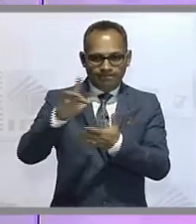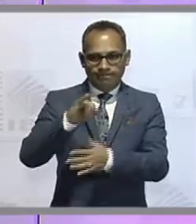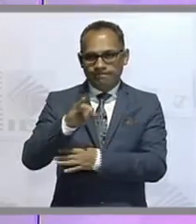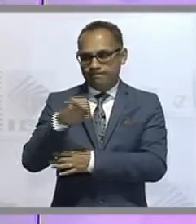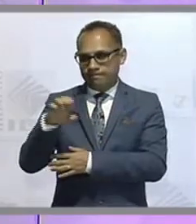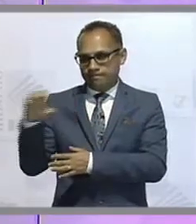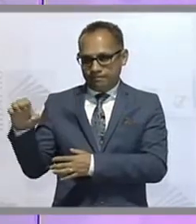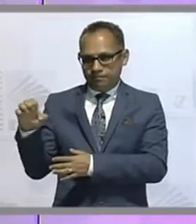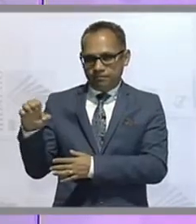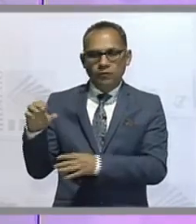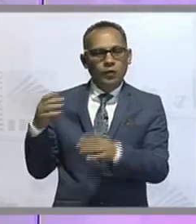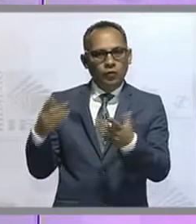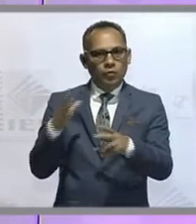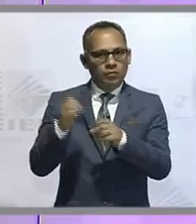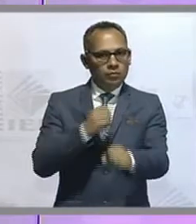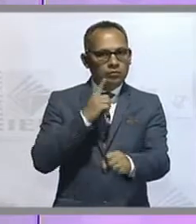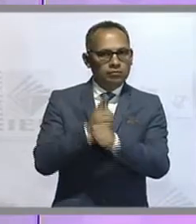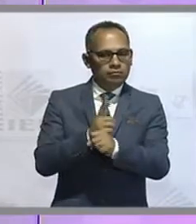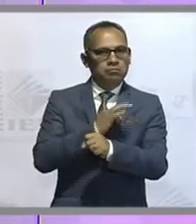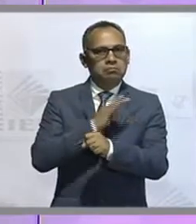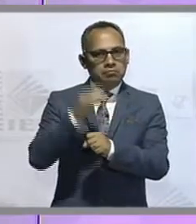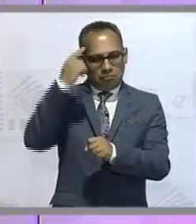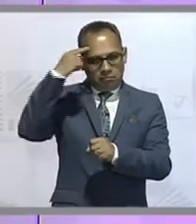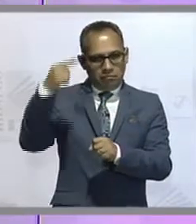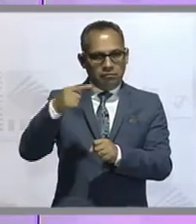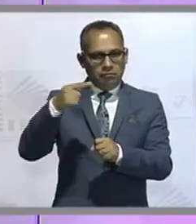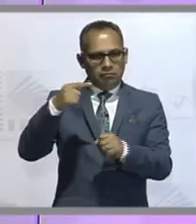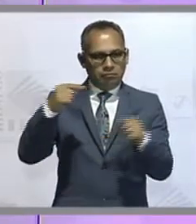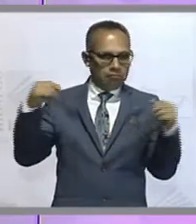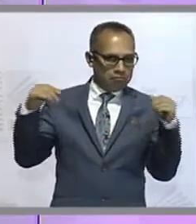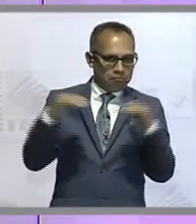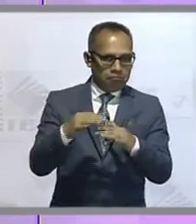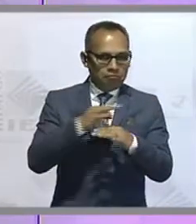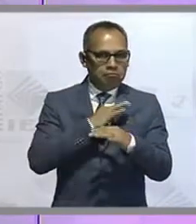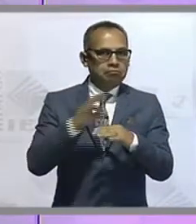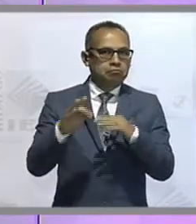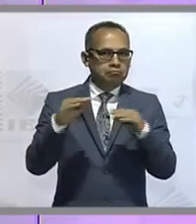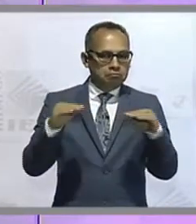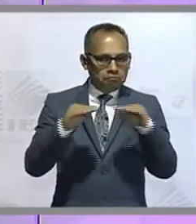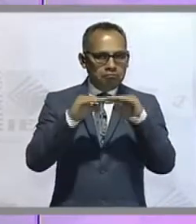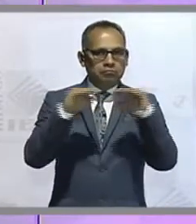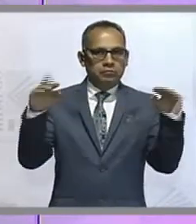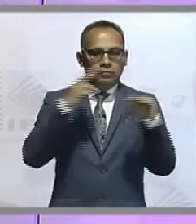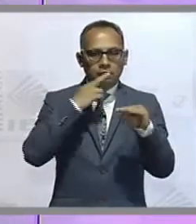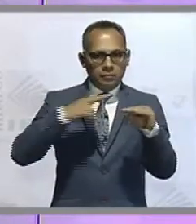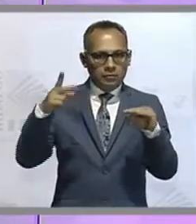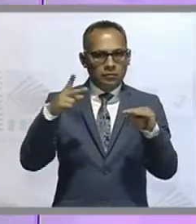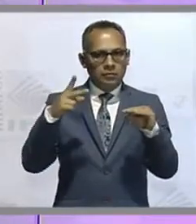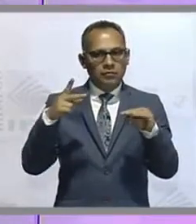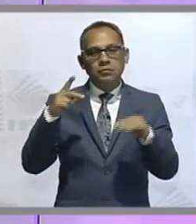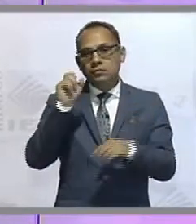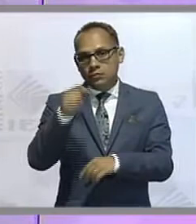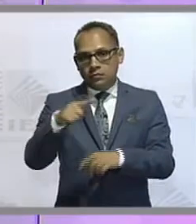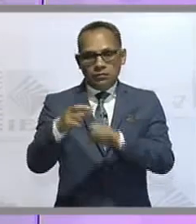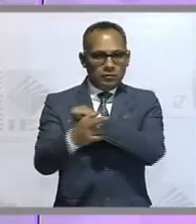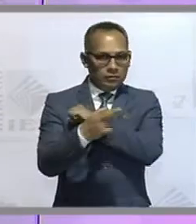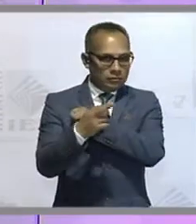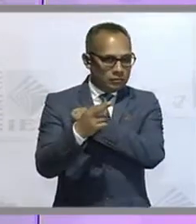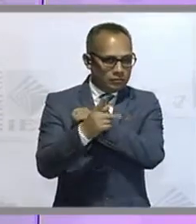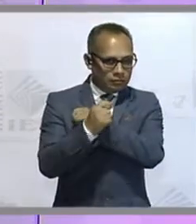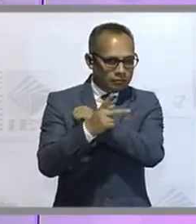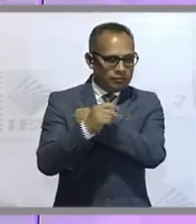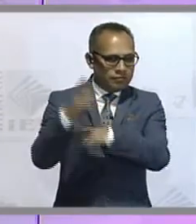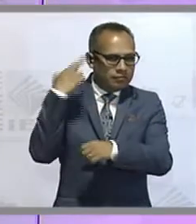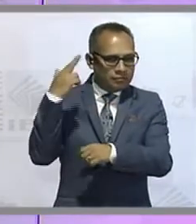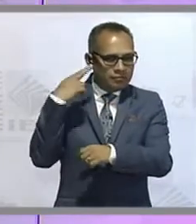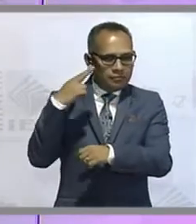por esta oportunidad y por hacer este ejercicio de democracia la radio y televisión de hidalgo por dejarnos llegar a sus hogares por los